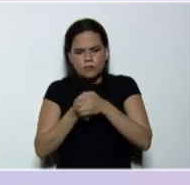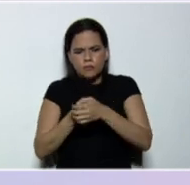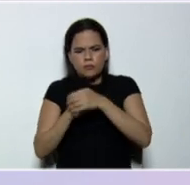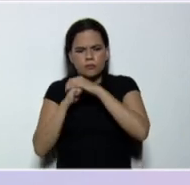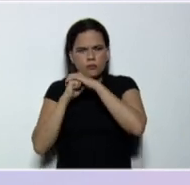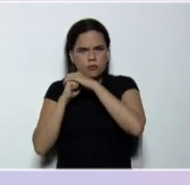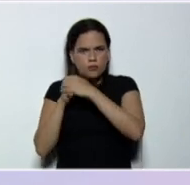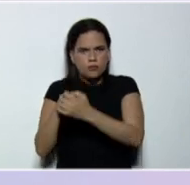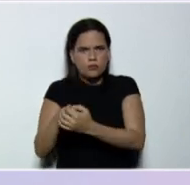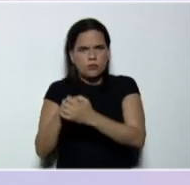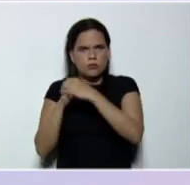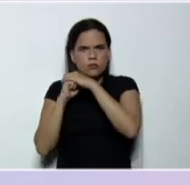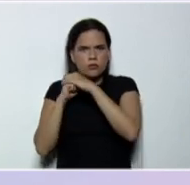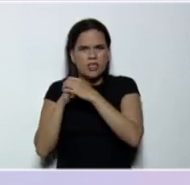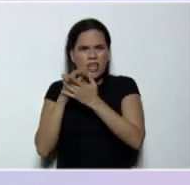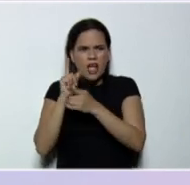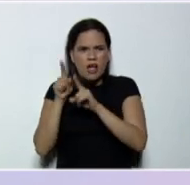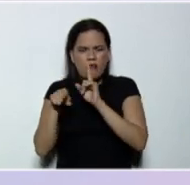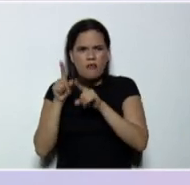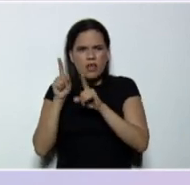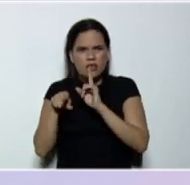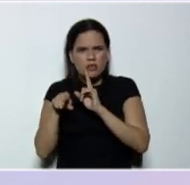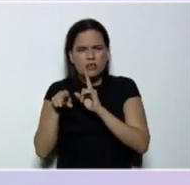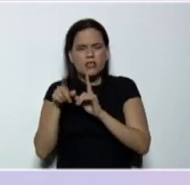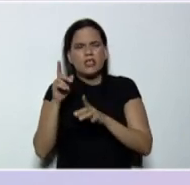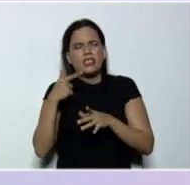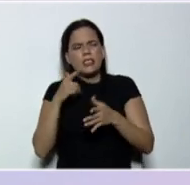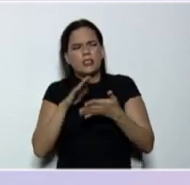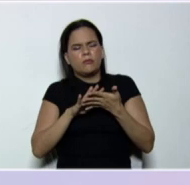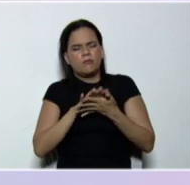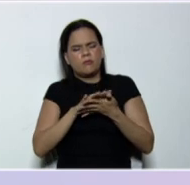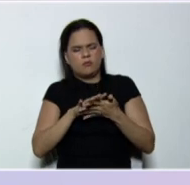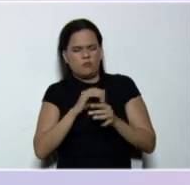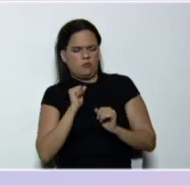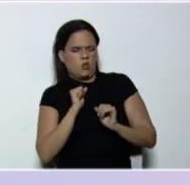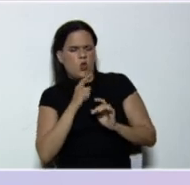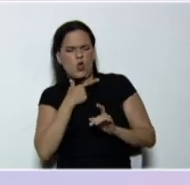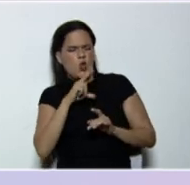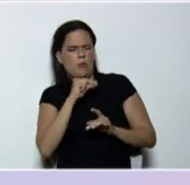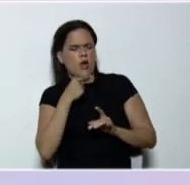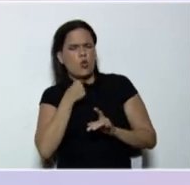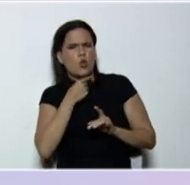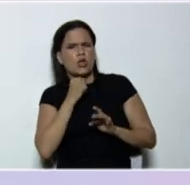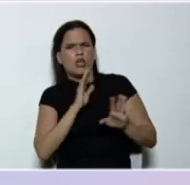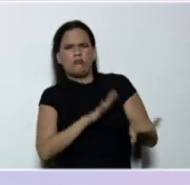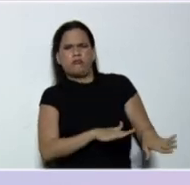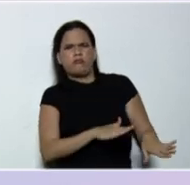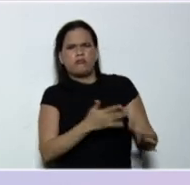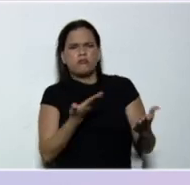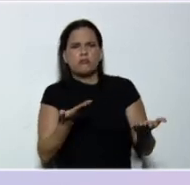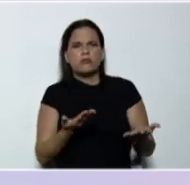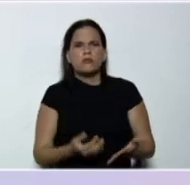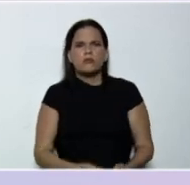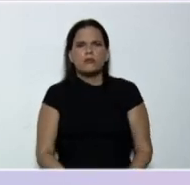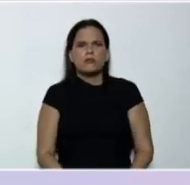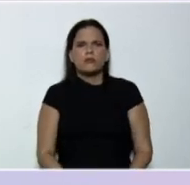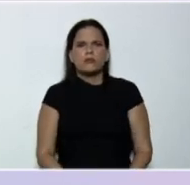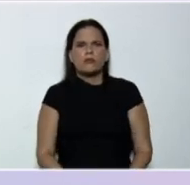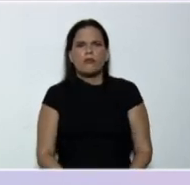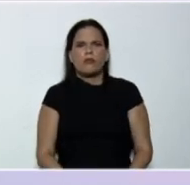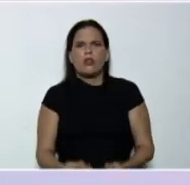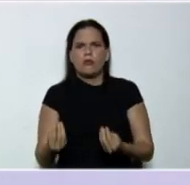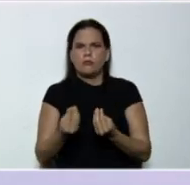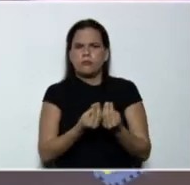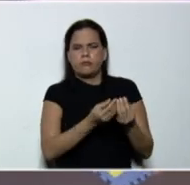en ocasiones algunas texturas les resultan un tanto molestas o desagradables. En consecuencia, acompáñenme